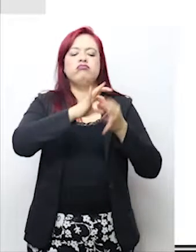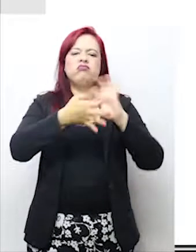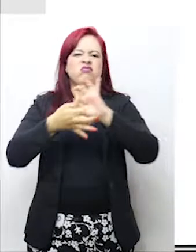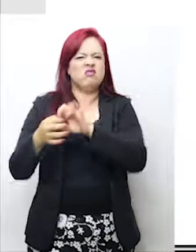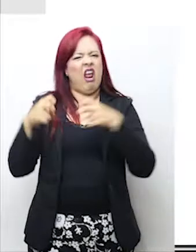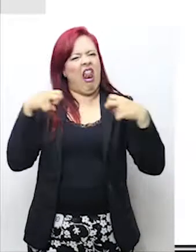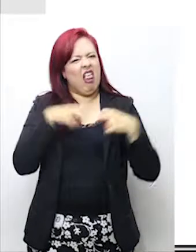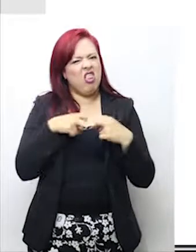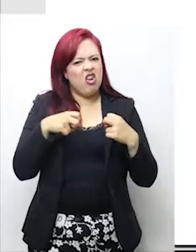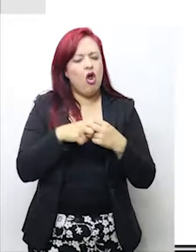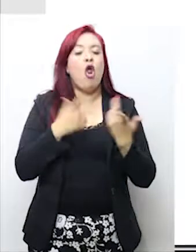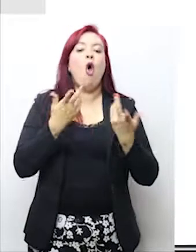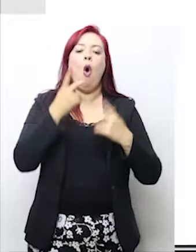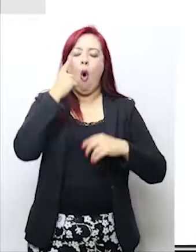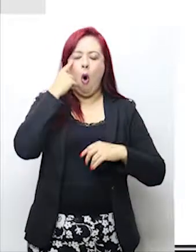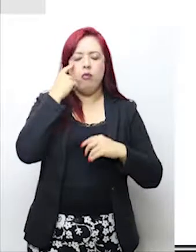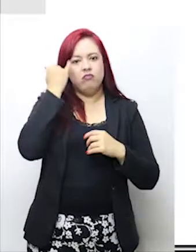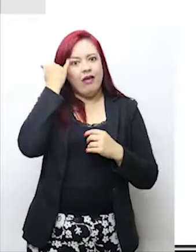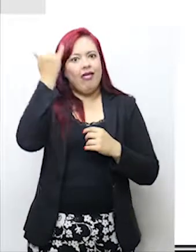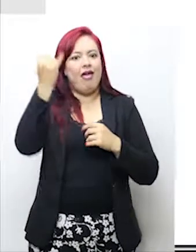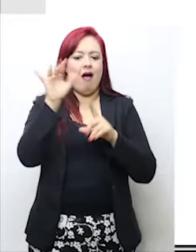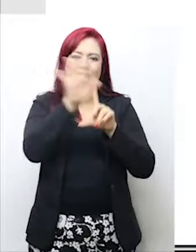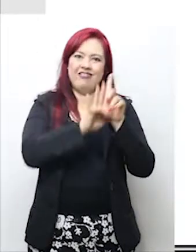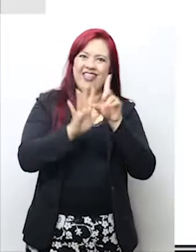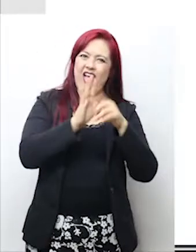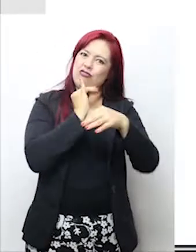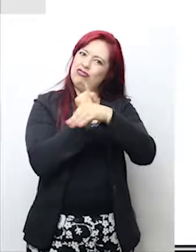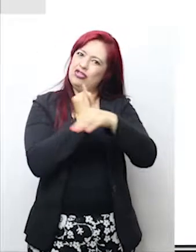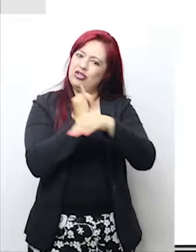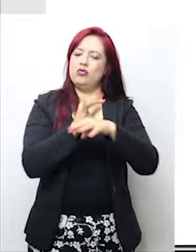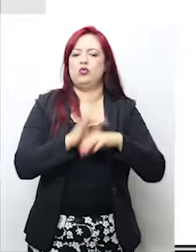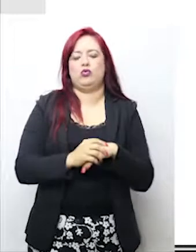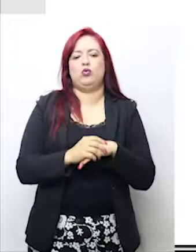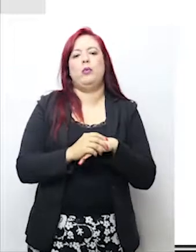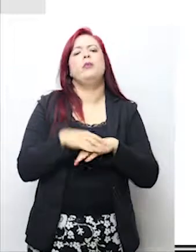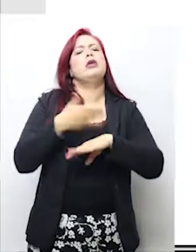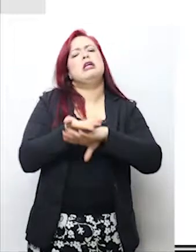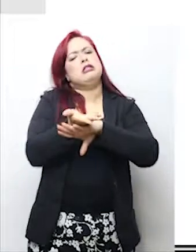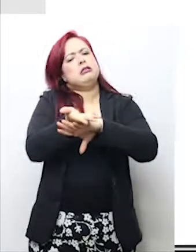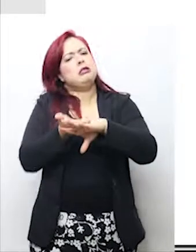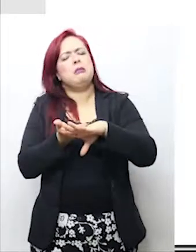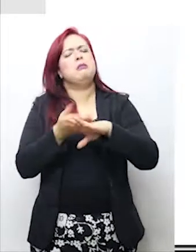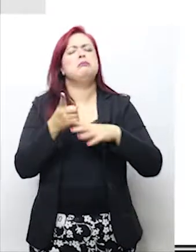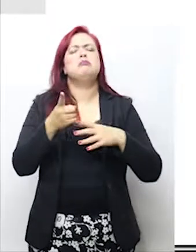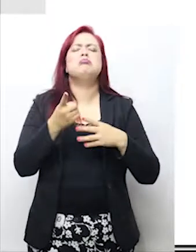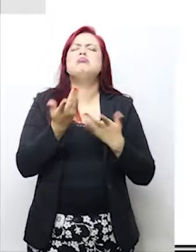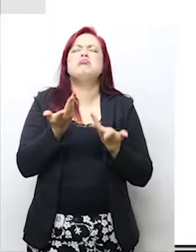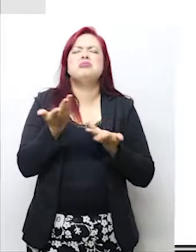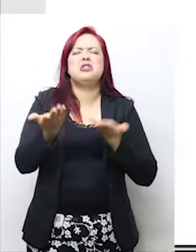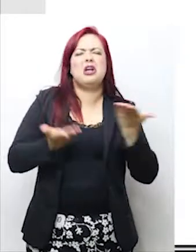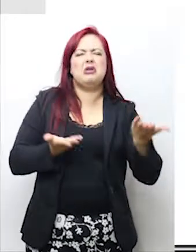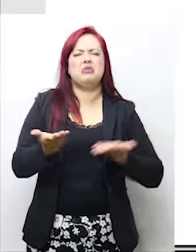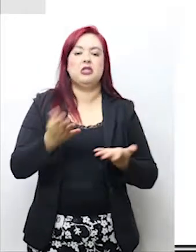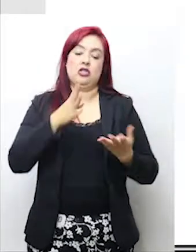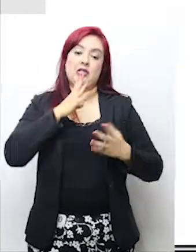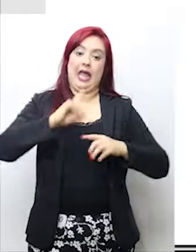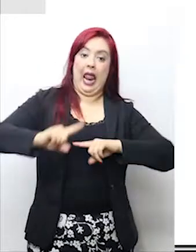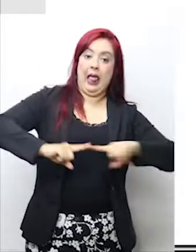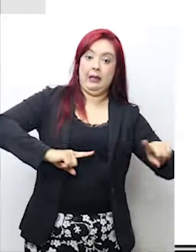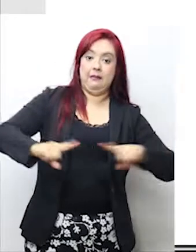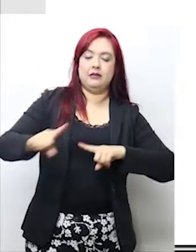de videos institucionales. Solicitud de servicios. Este es administrado por la Oficina